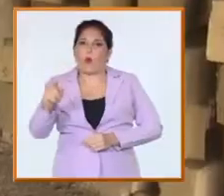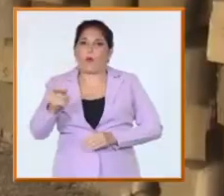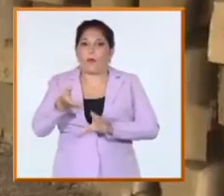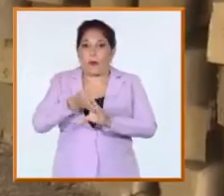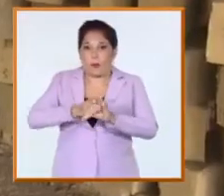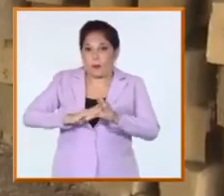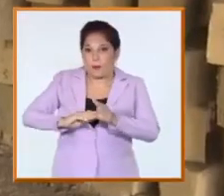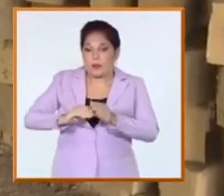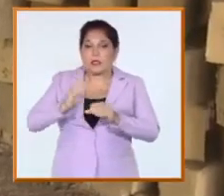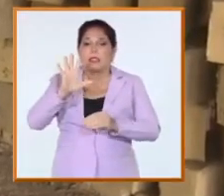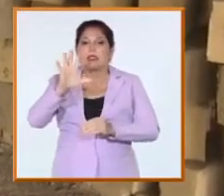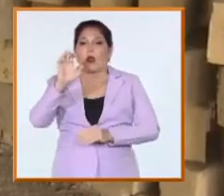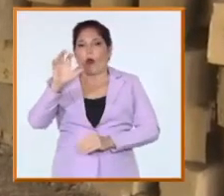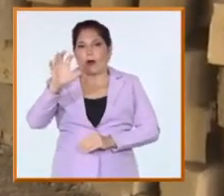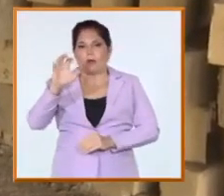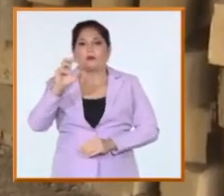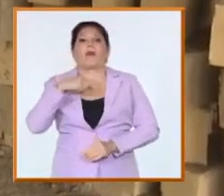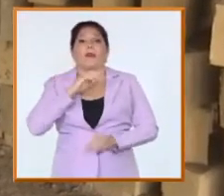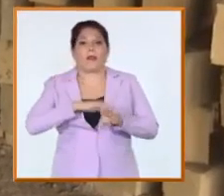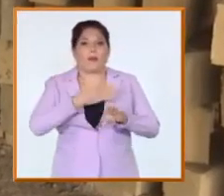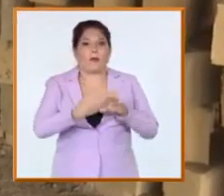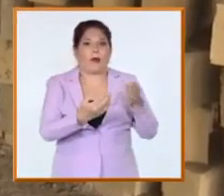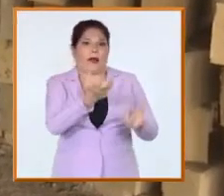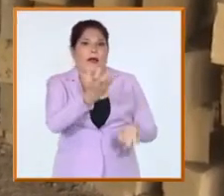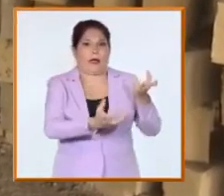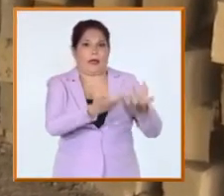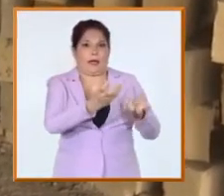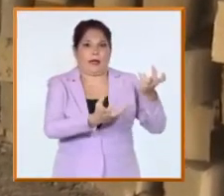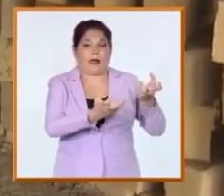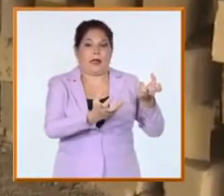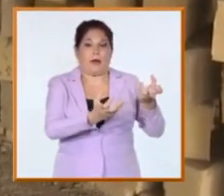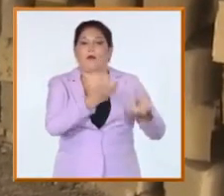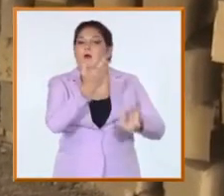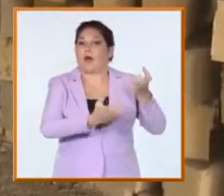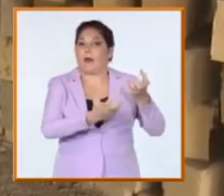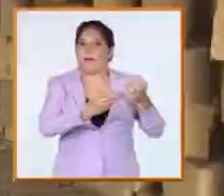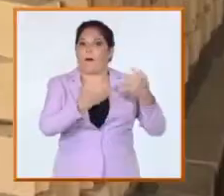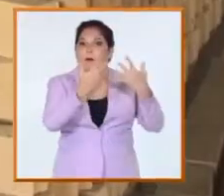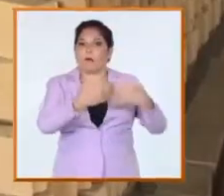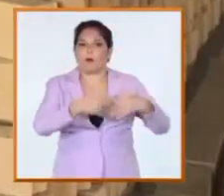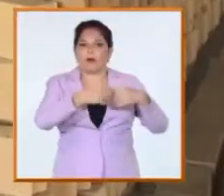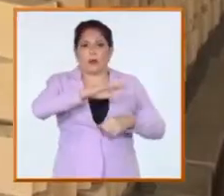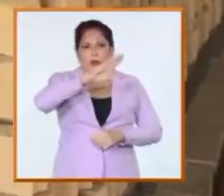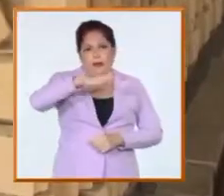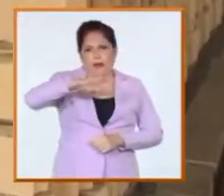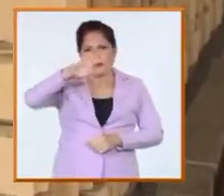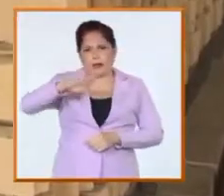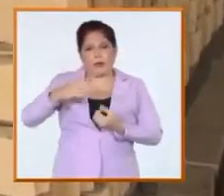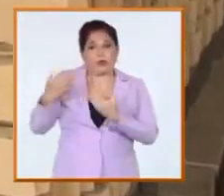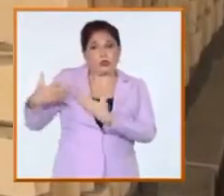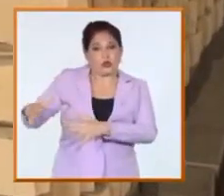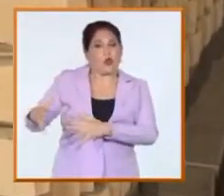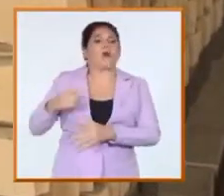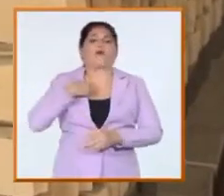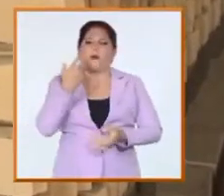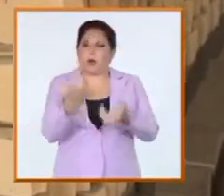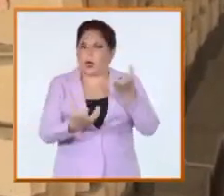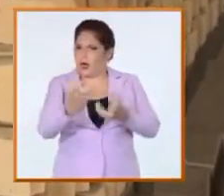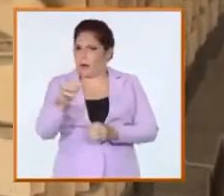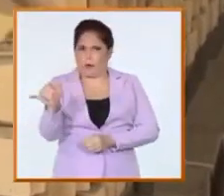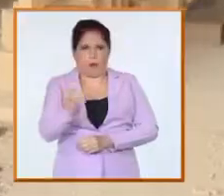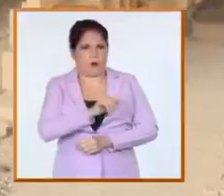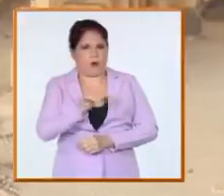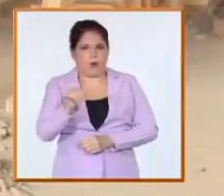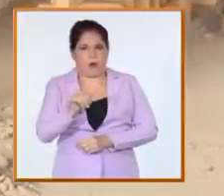a cinco puestos de las quemo y también le quemo la producción que ellos excedentes que tienen se la quema y